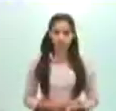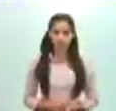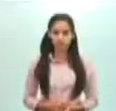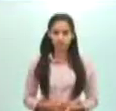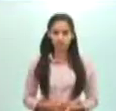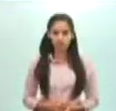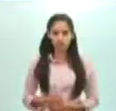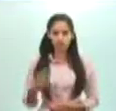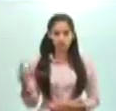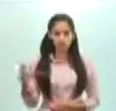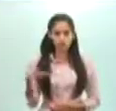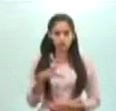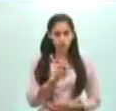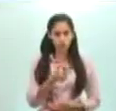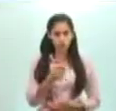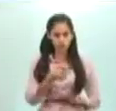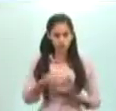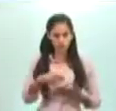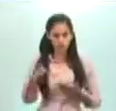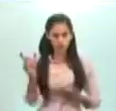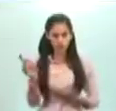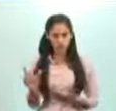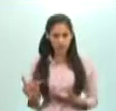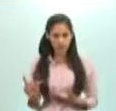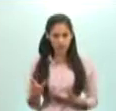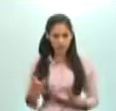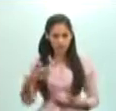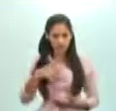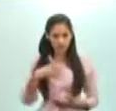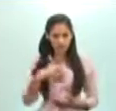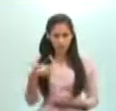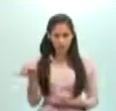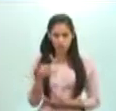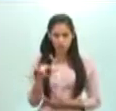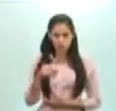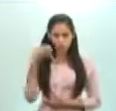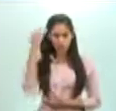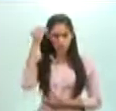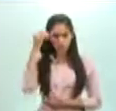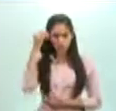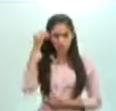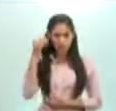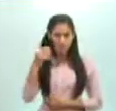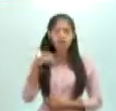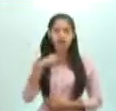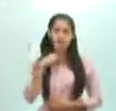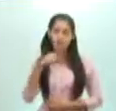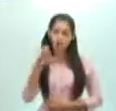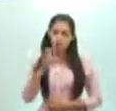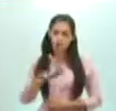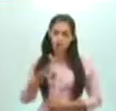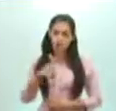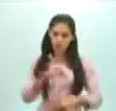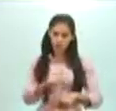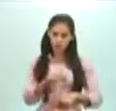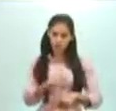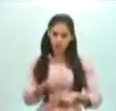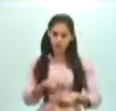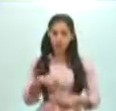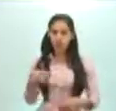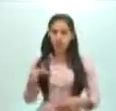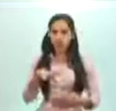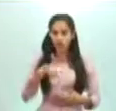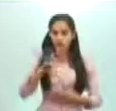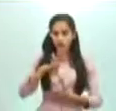¿Será que todos los poetas de esta época asumieron esta actitud? Mientras esto ocurría en Europa, en Norteamérica y